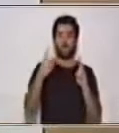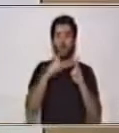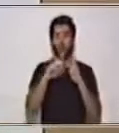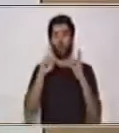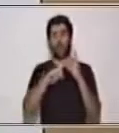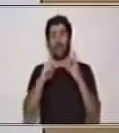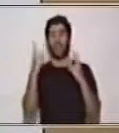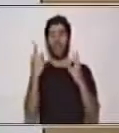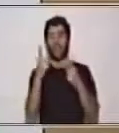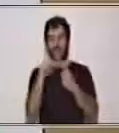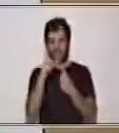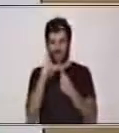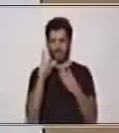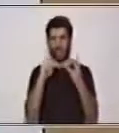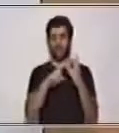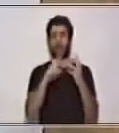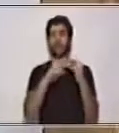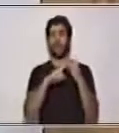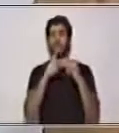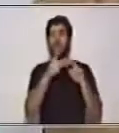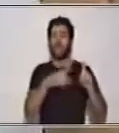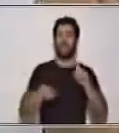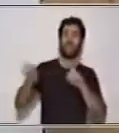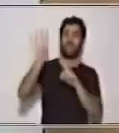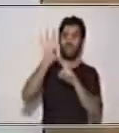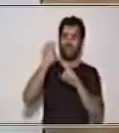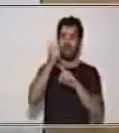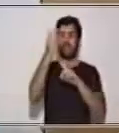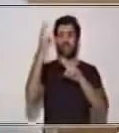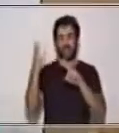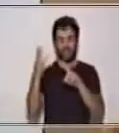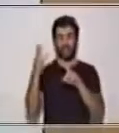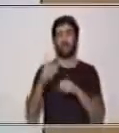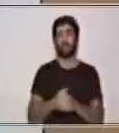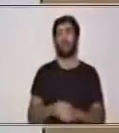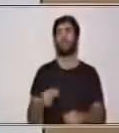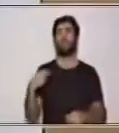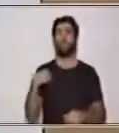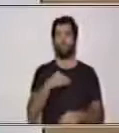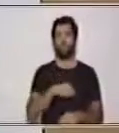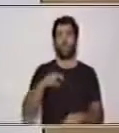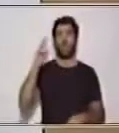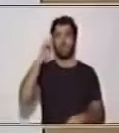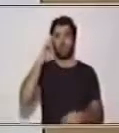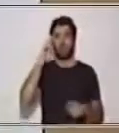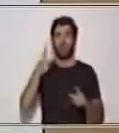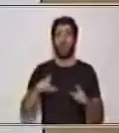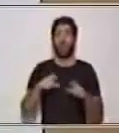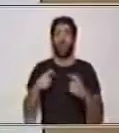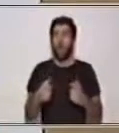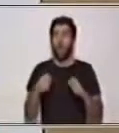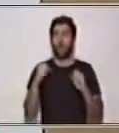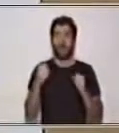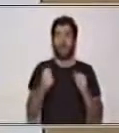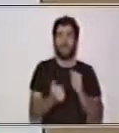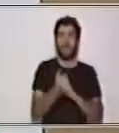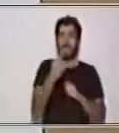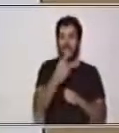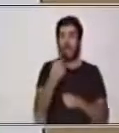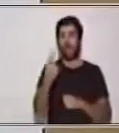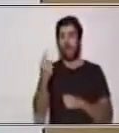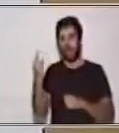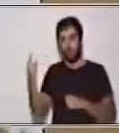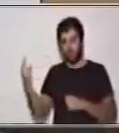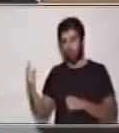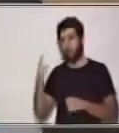y exponente. Y vamos a recordar cómo se realiza una división de